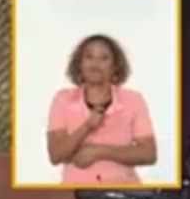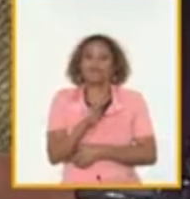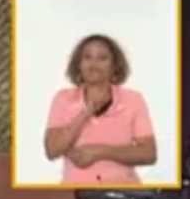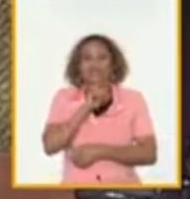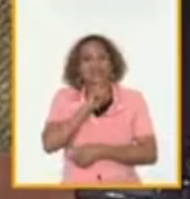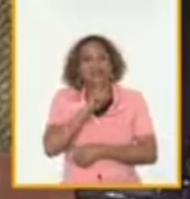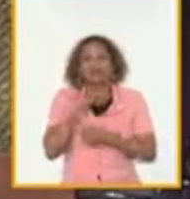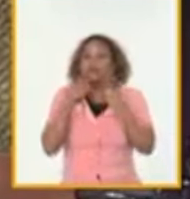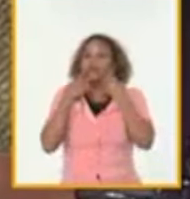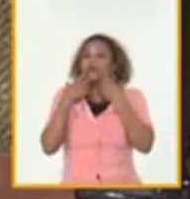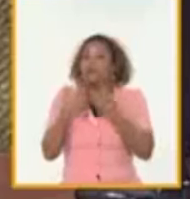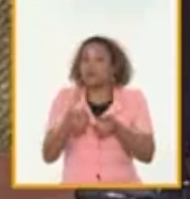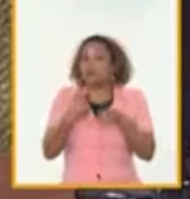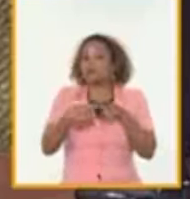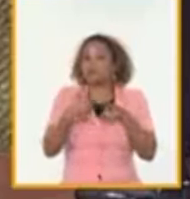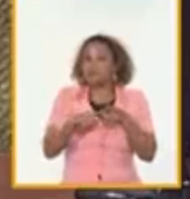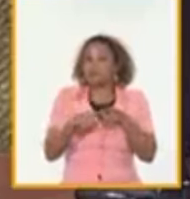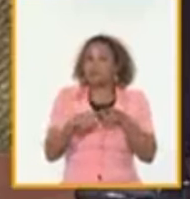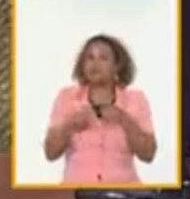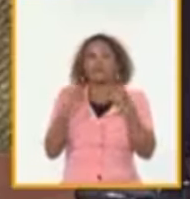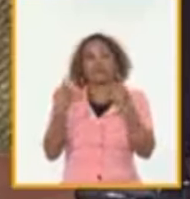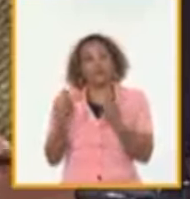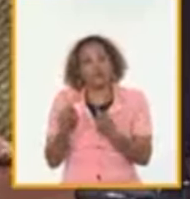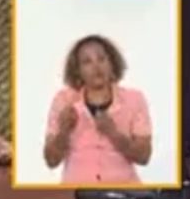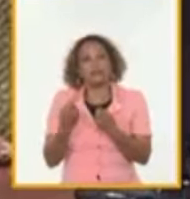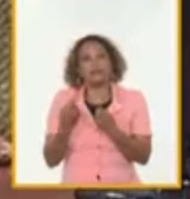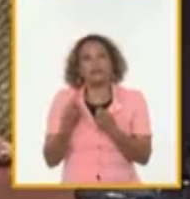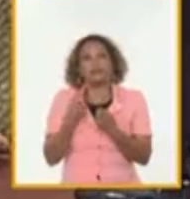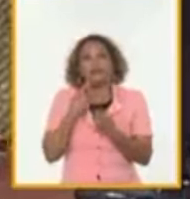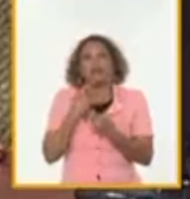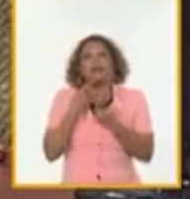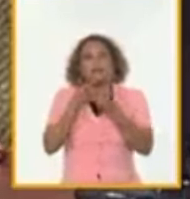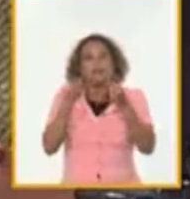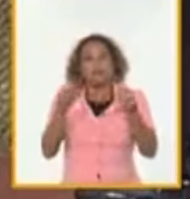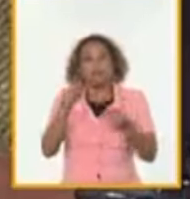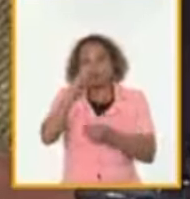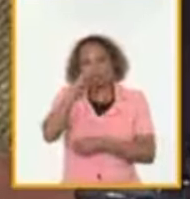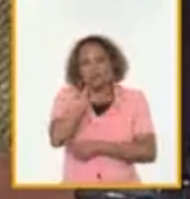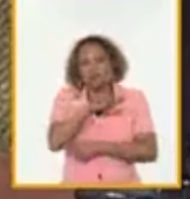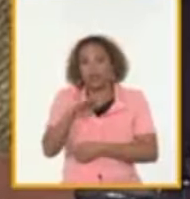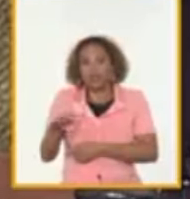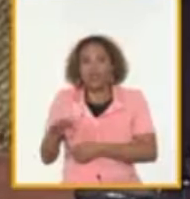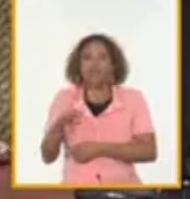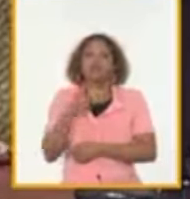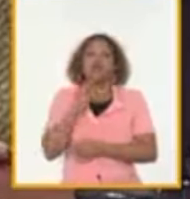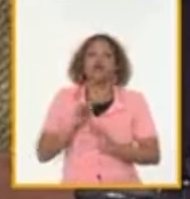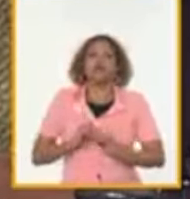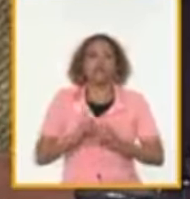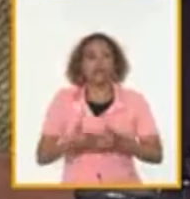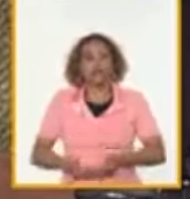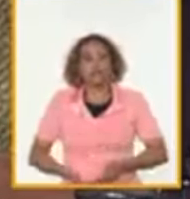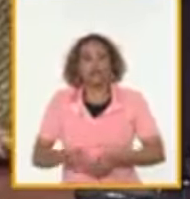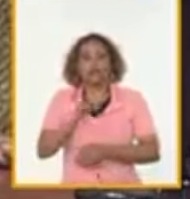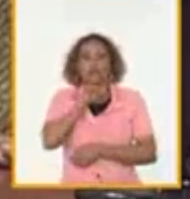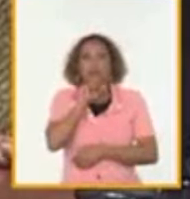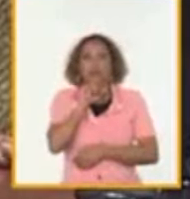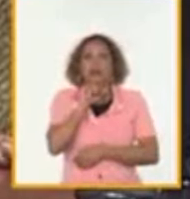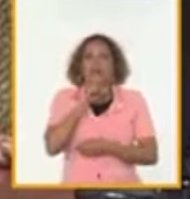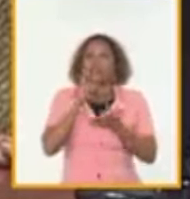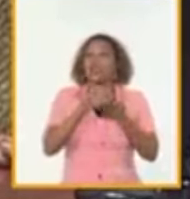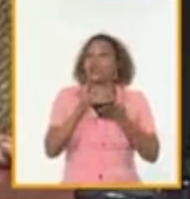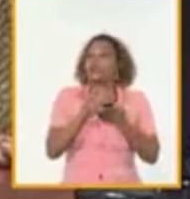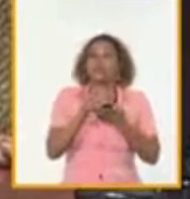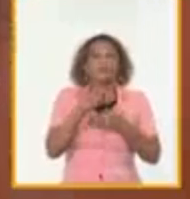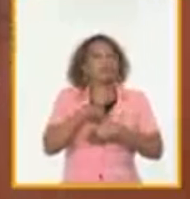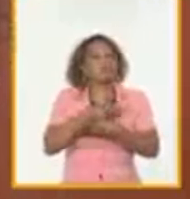importantísimo nosotros aún y cuando podemos entregar leche a los niños a las embarazadas a las madres las dietas médicas Hoy no